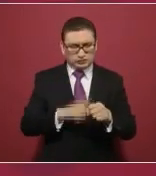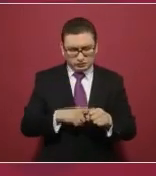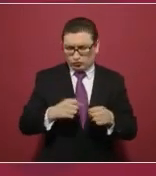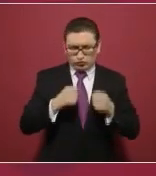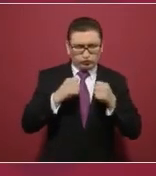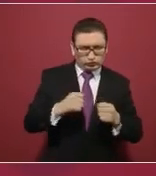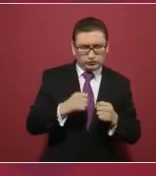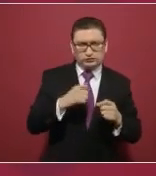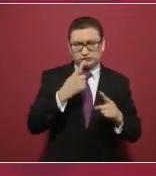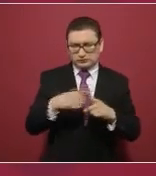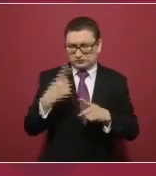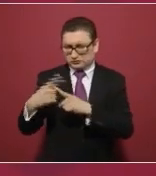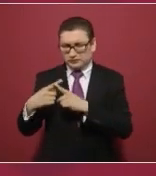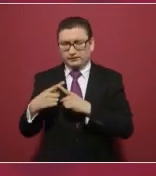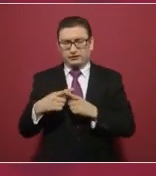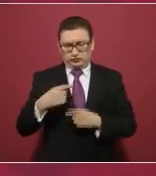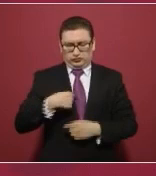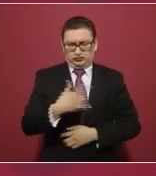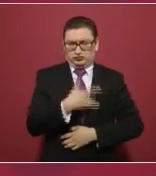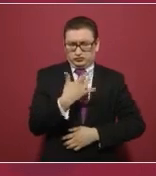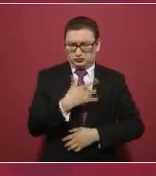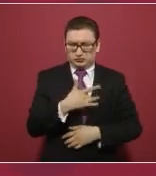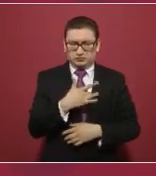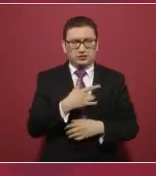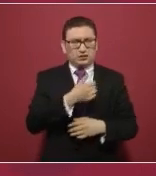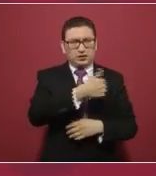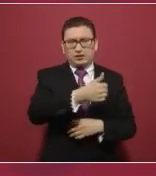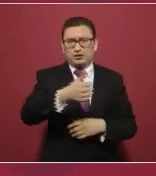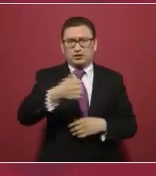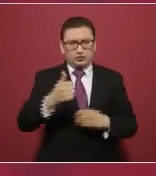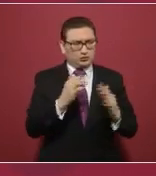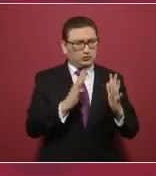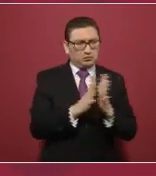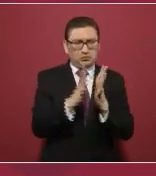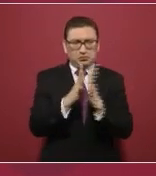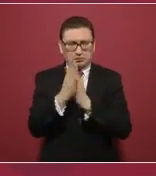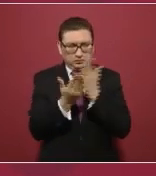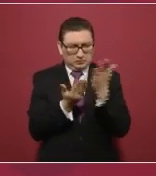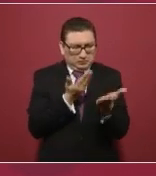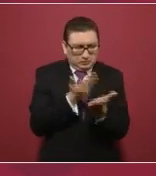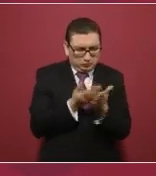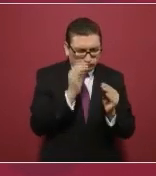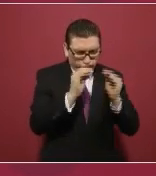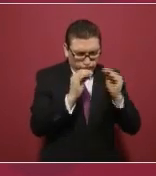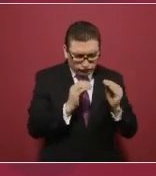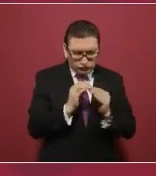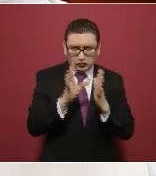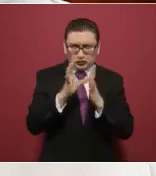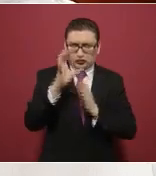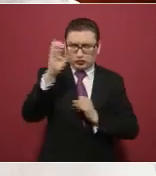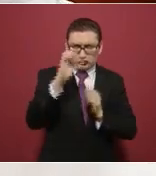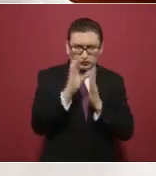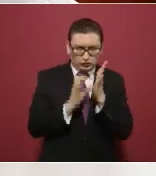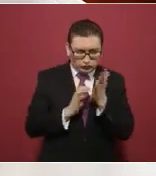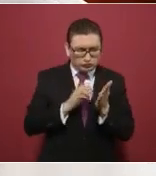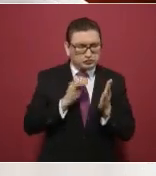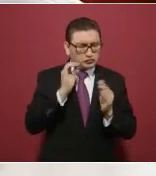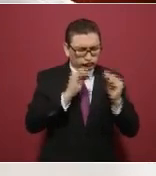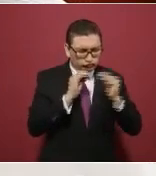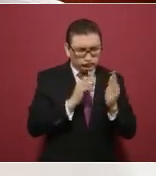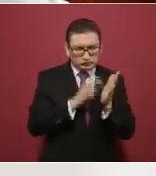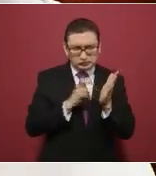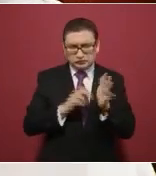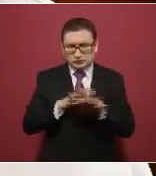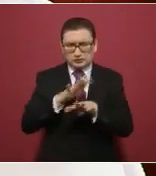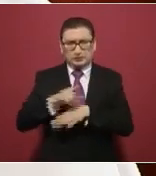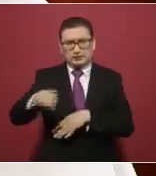Detenciones. Estoy convencida de que los actores que participaron en el proceso de elaboración de la reforma constitucional tendrán mucho que aportar también